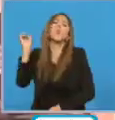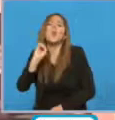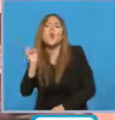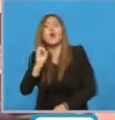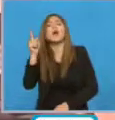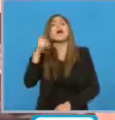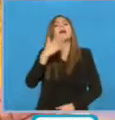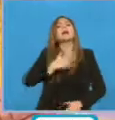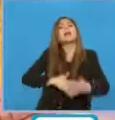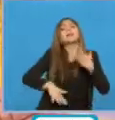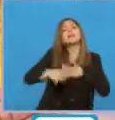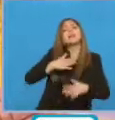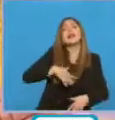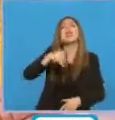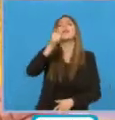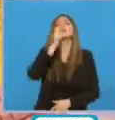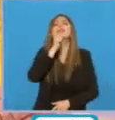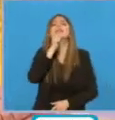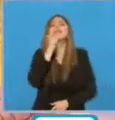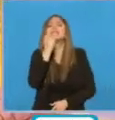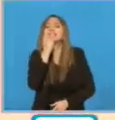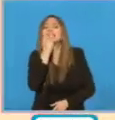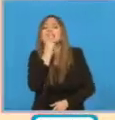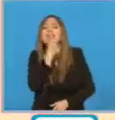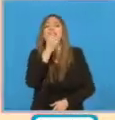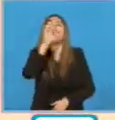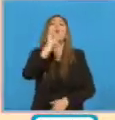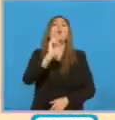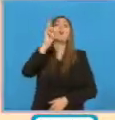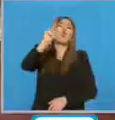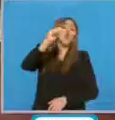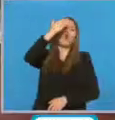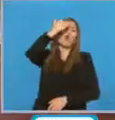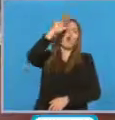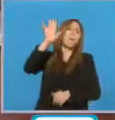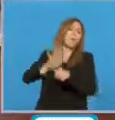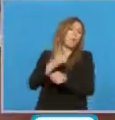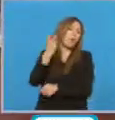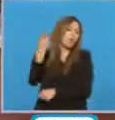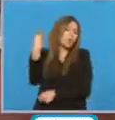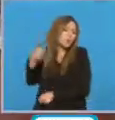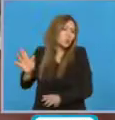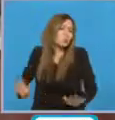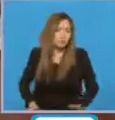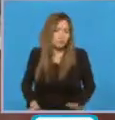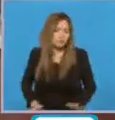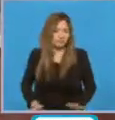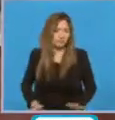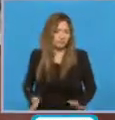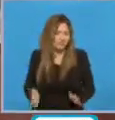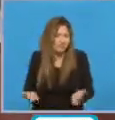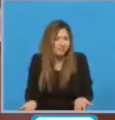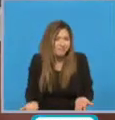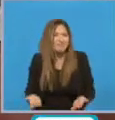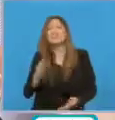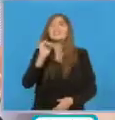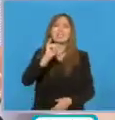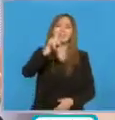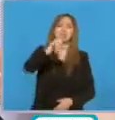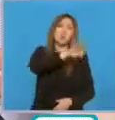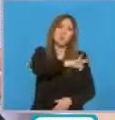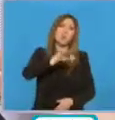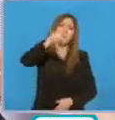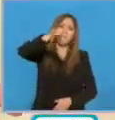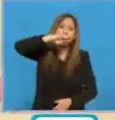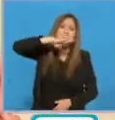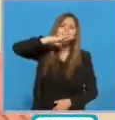dientes. es que no te conoce, Claro. ¿no? Oye, Ay, Alicia, y puede pasar que digas eso, Claro. ¿no? Que sepas que eso pasó y que sí puede ser